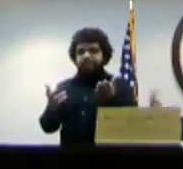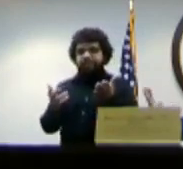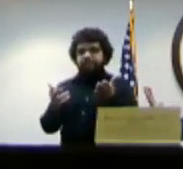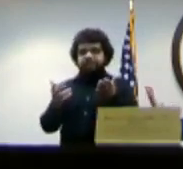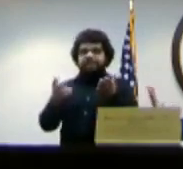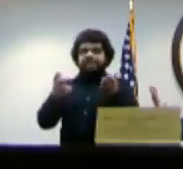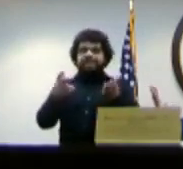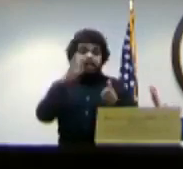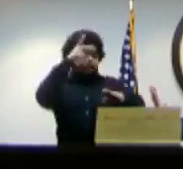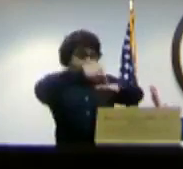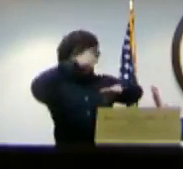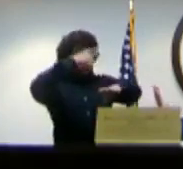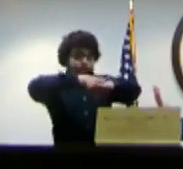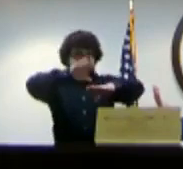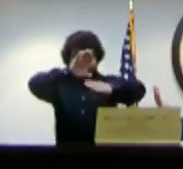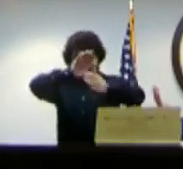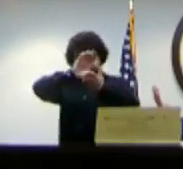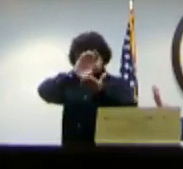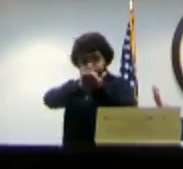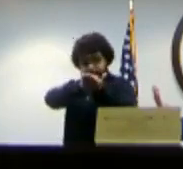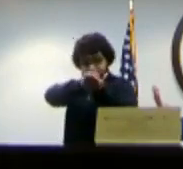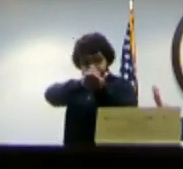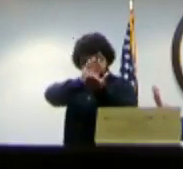un dineral a usted por estar ahí.